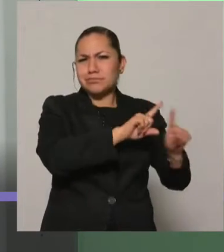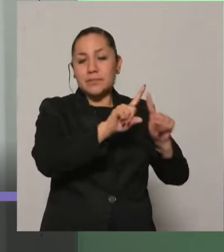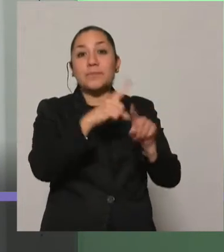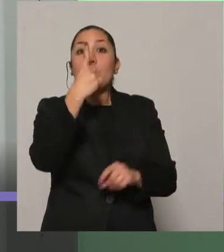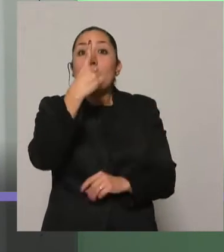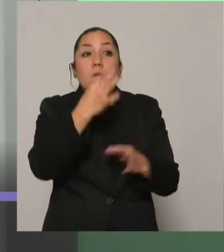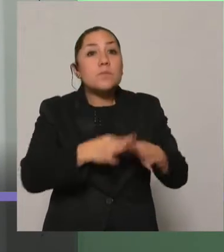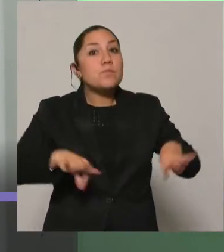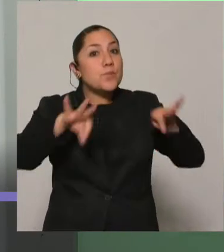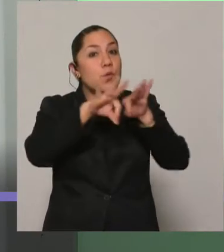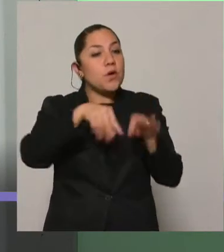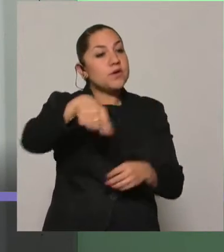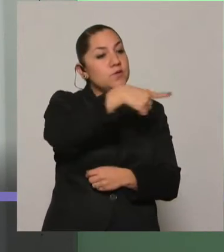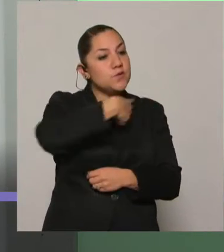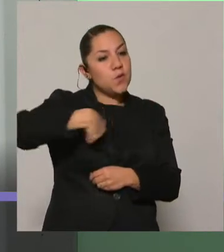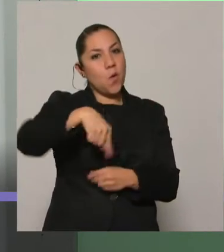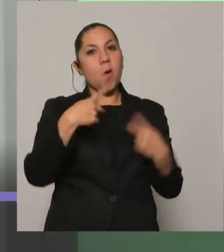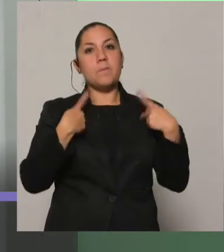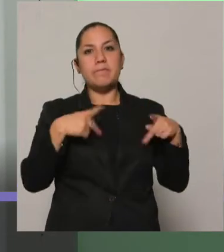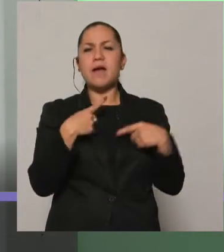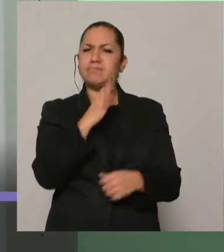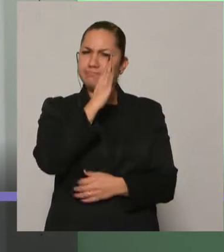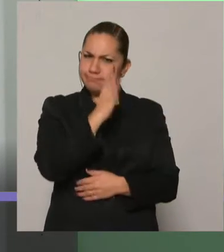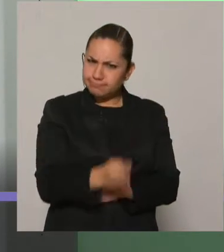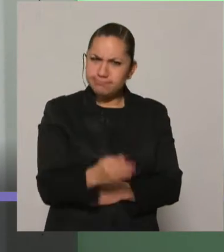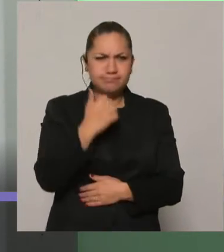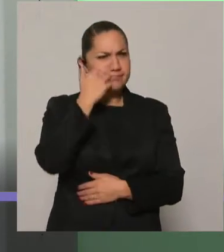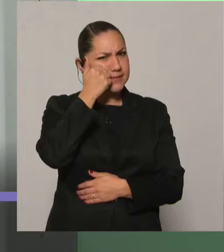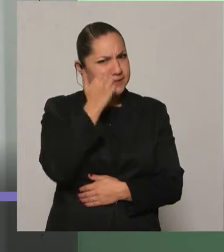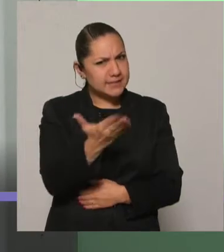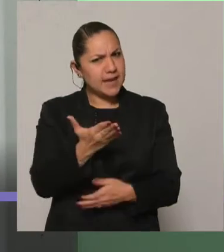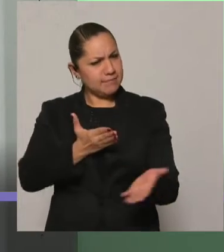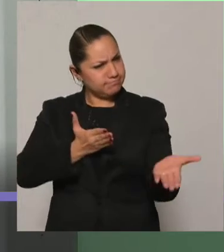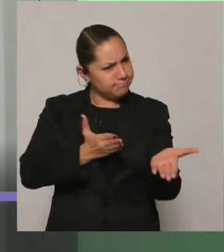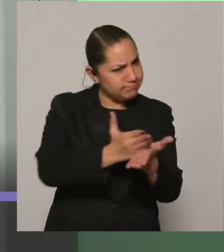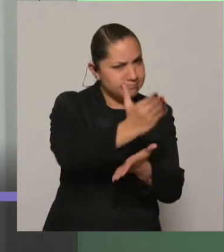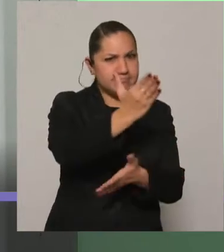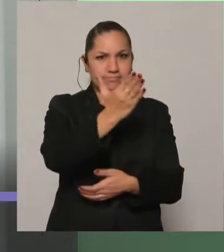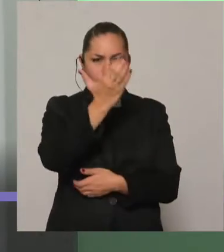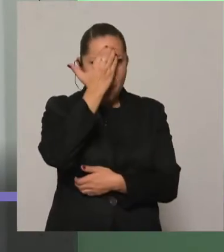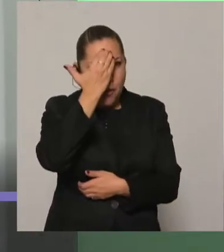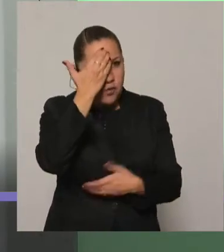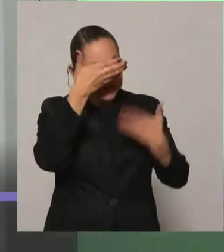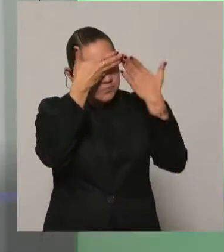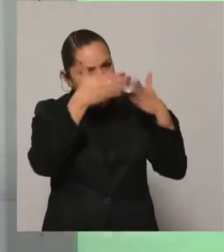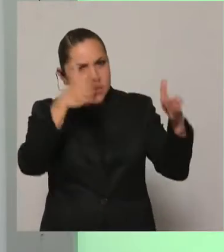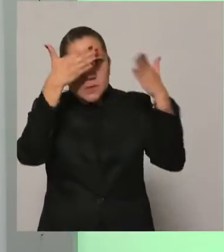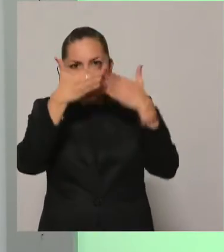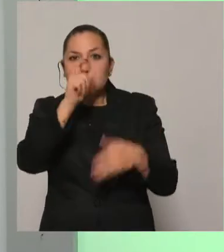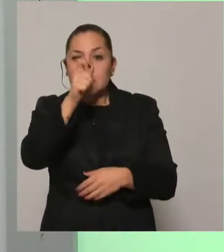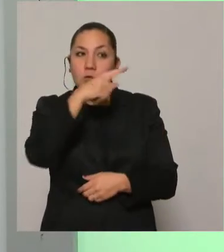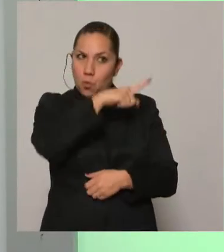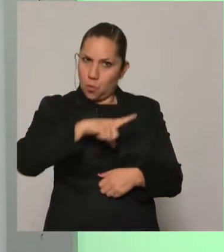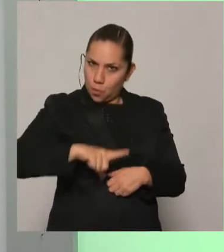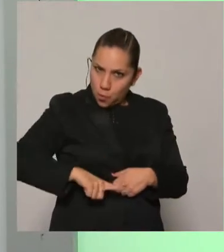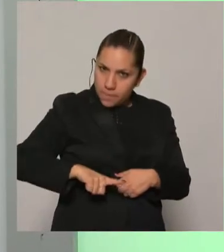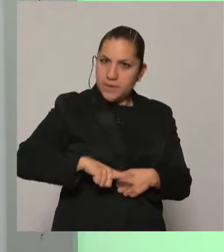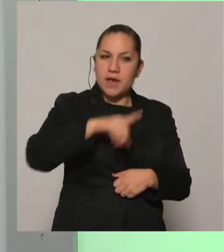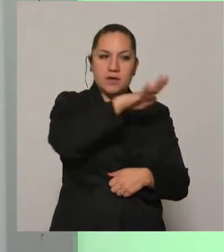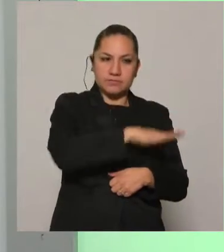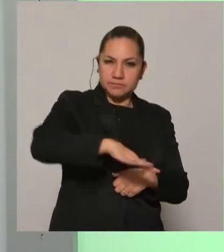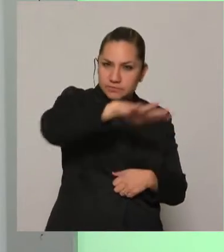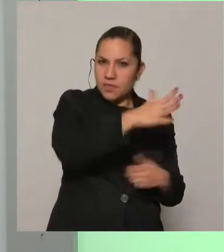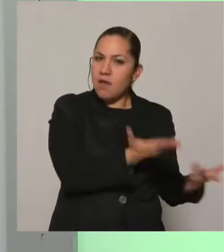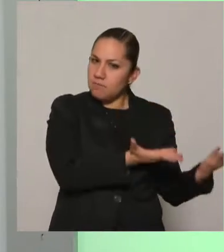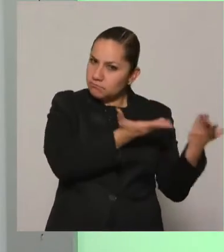de salir, de tomar las calles, de tomar la noche, las autoridades de cuidarnos, nosotros como sociedad y nosotros como creadores, de ofrecer lo